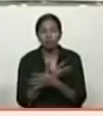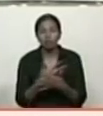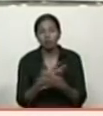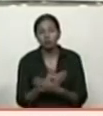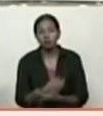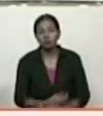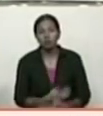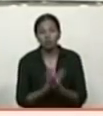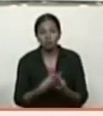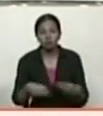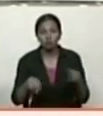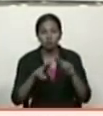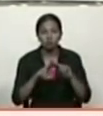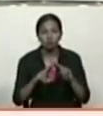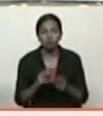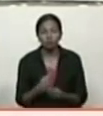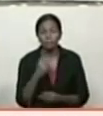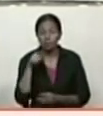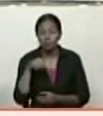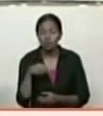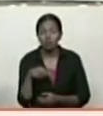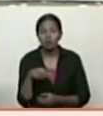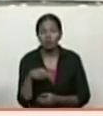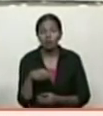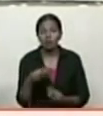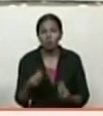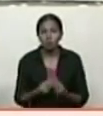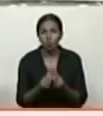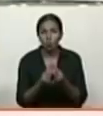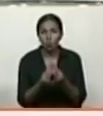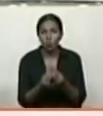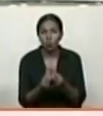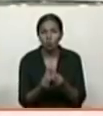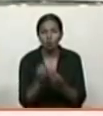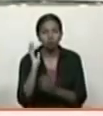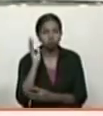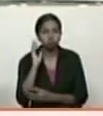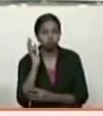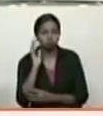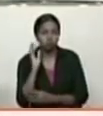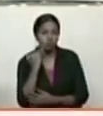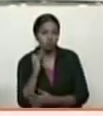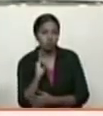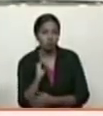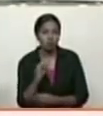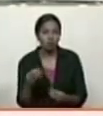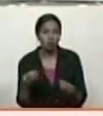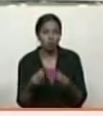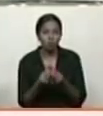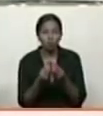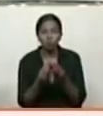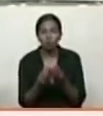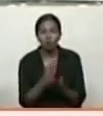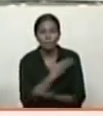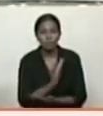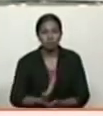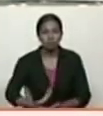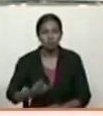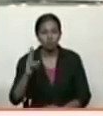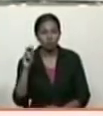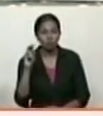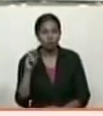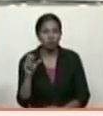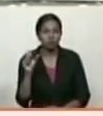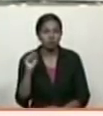también reunirnos a los márgenes de la cumbre, de la conferencia, con el presidente de Zimbabue, el nuevo presidente de Zimbabue,